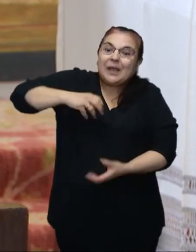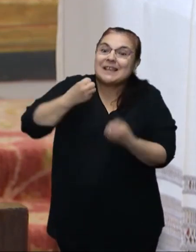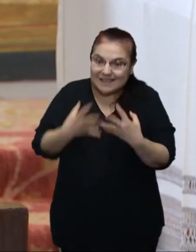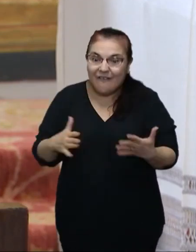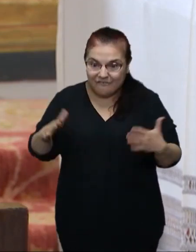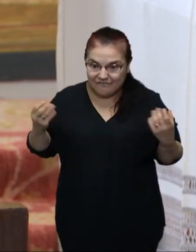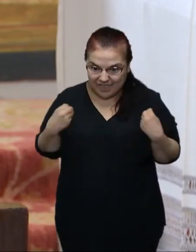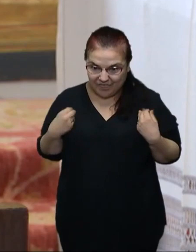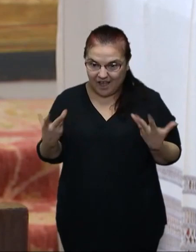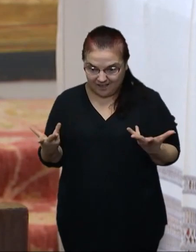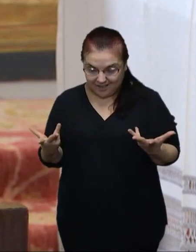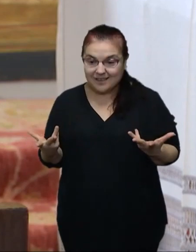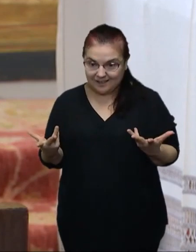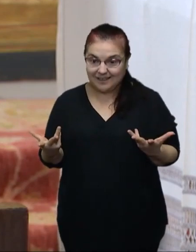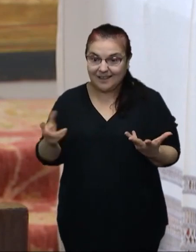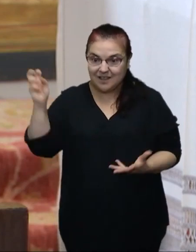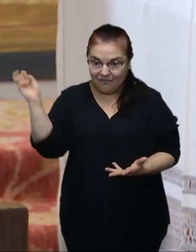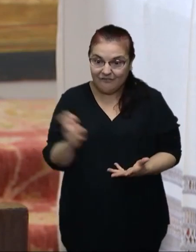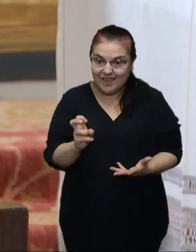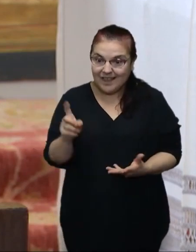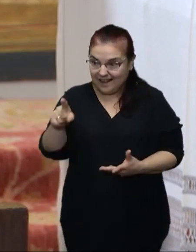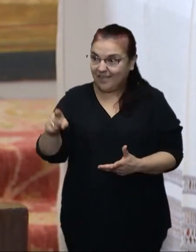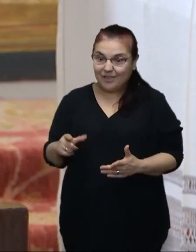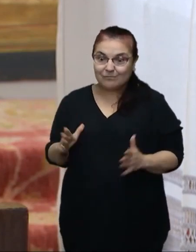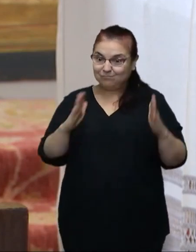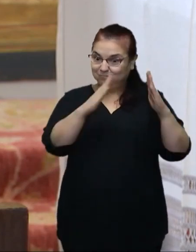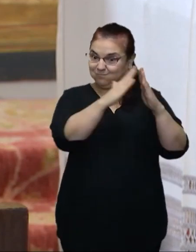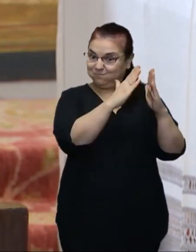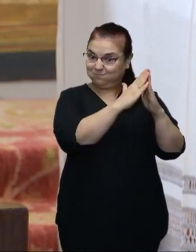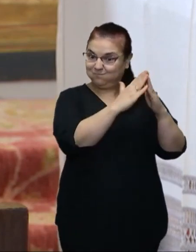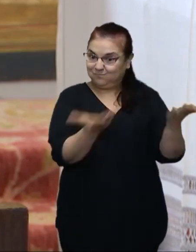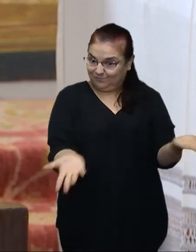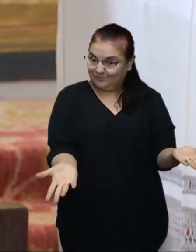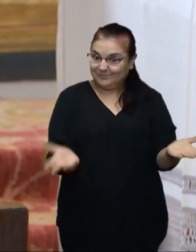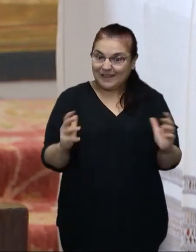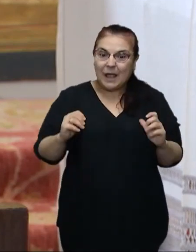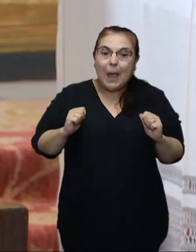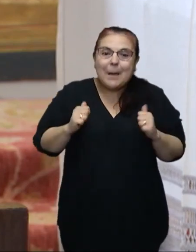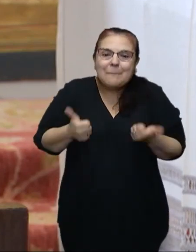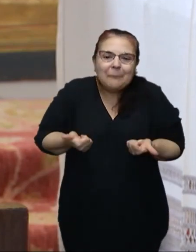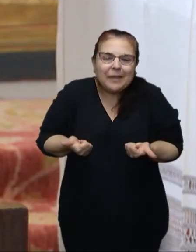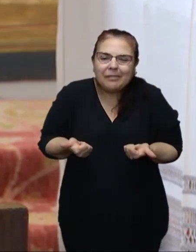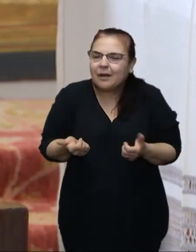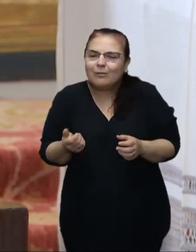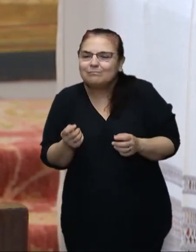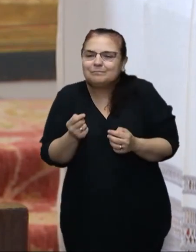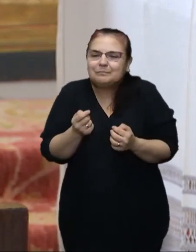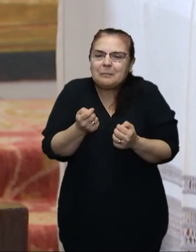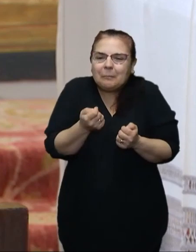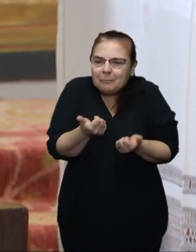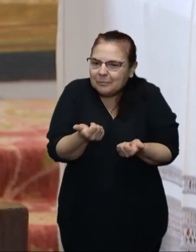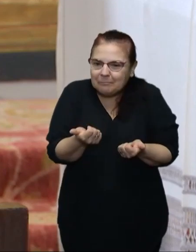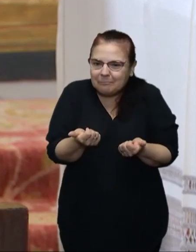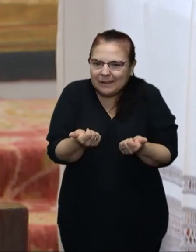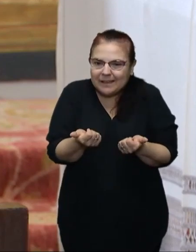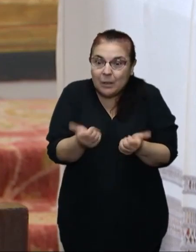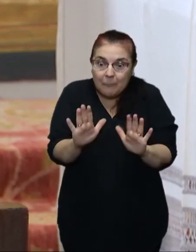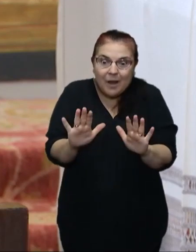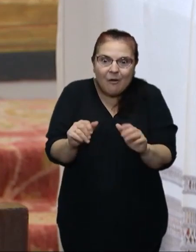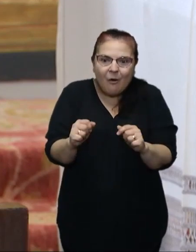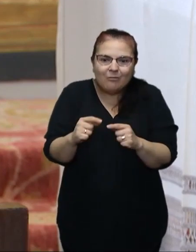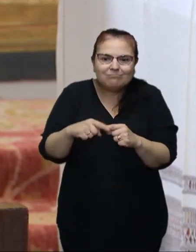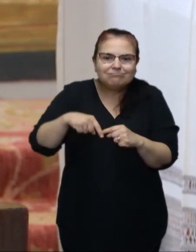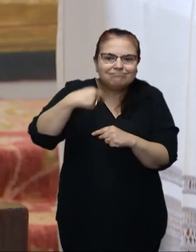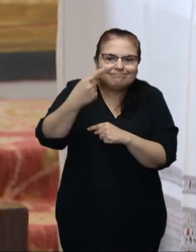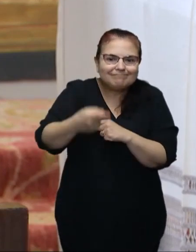vida que viene del santuario, empieza como un pequeño reguero, pero se va